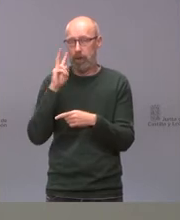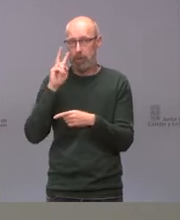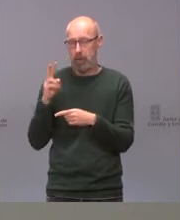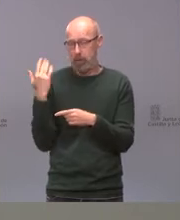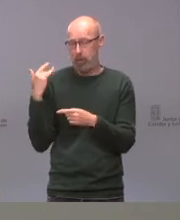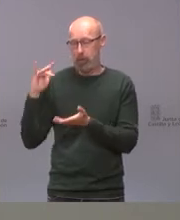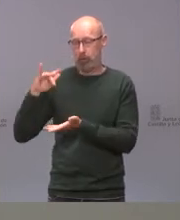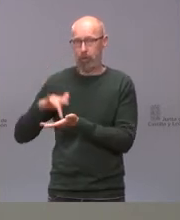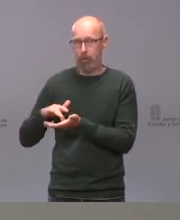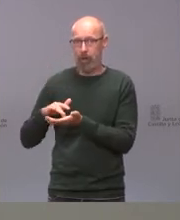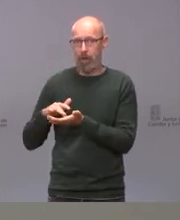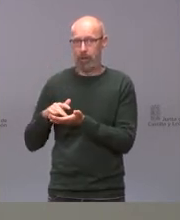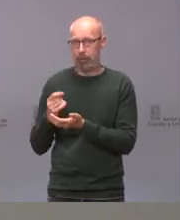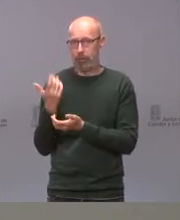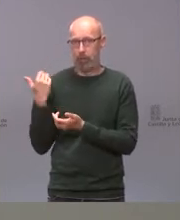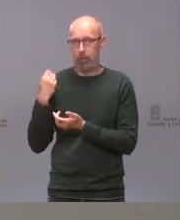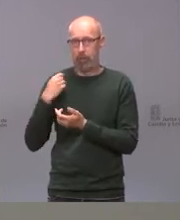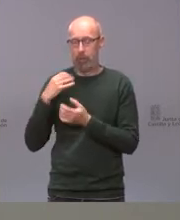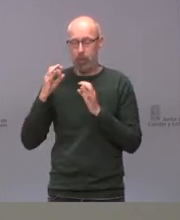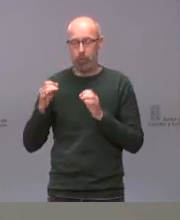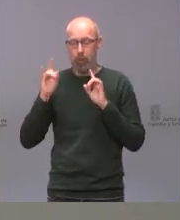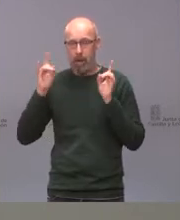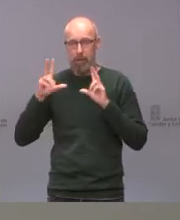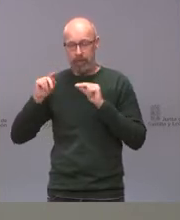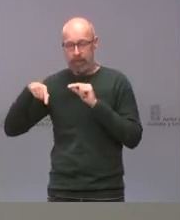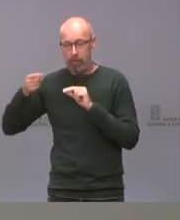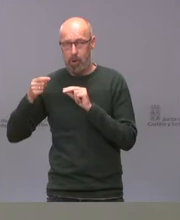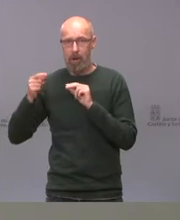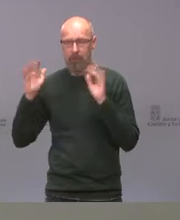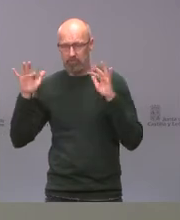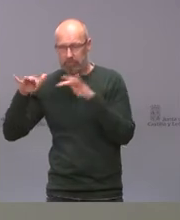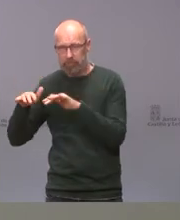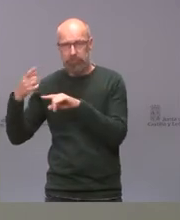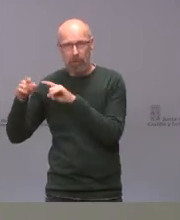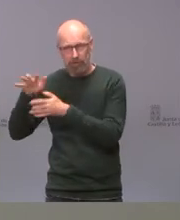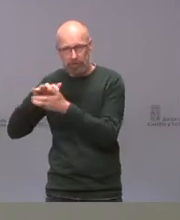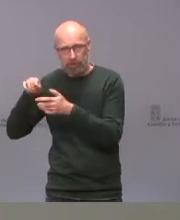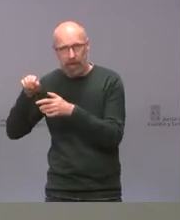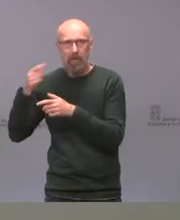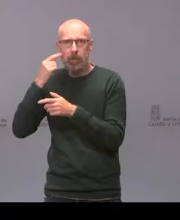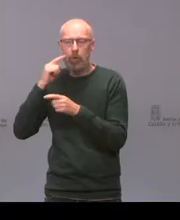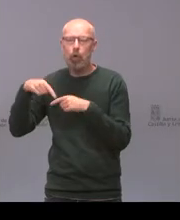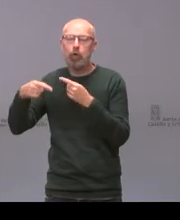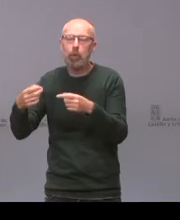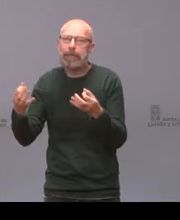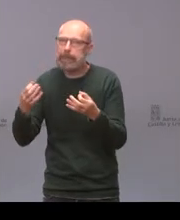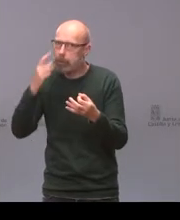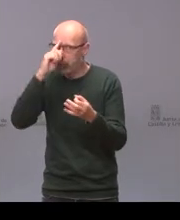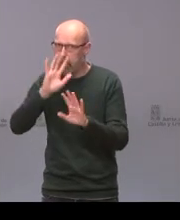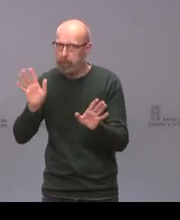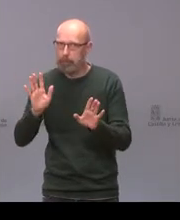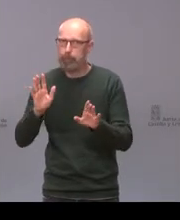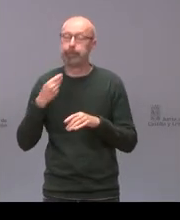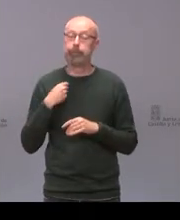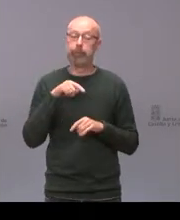sobre lo que ha sucedido después de la desaparición del estado de alarma. En relación a la incidencia semanal en Castilla y León, vemos